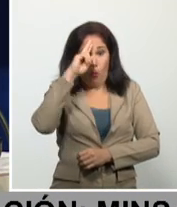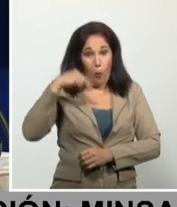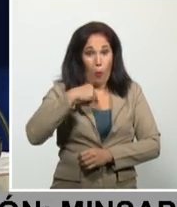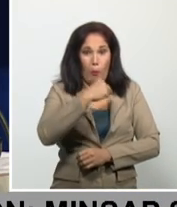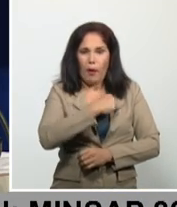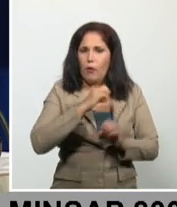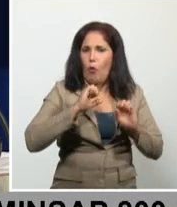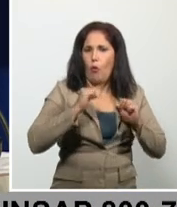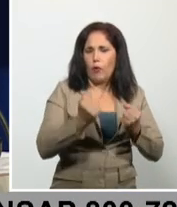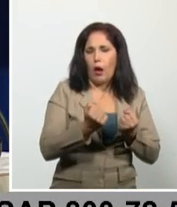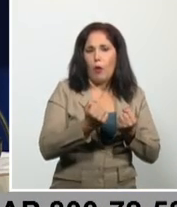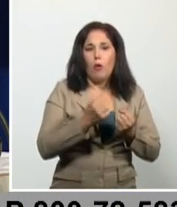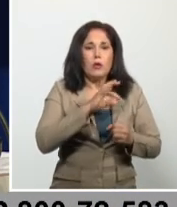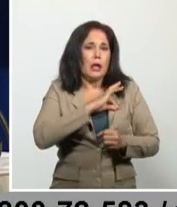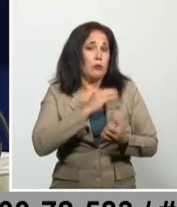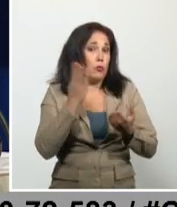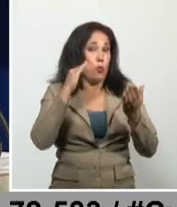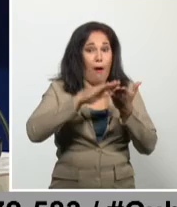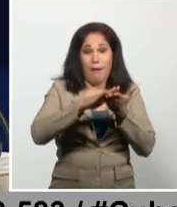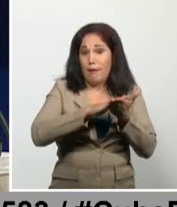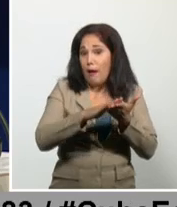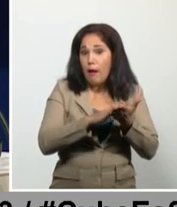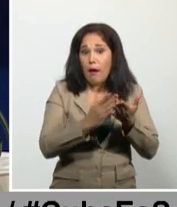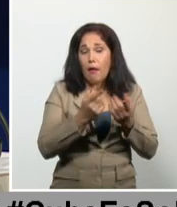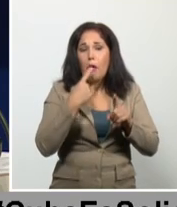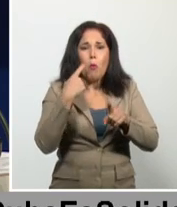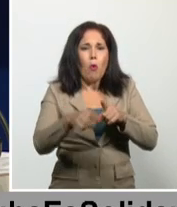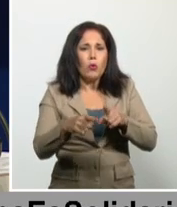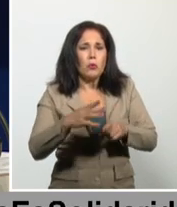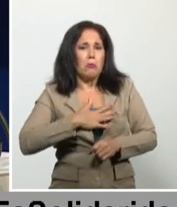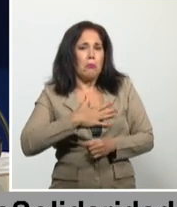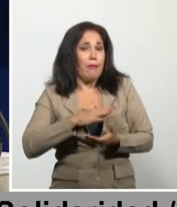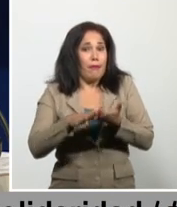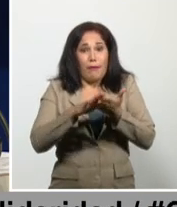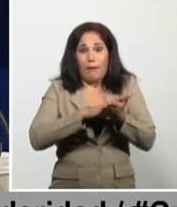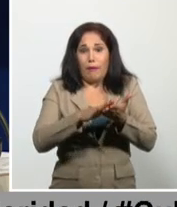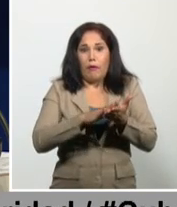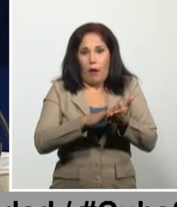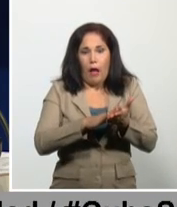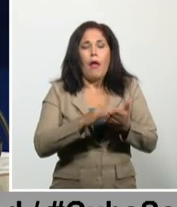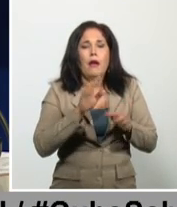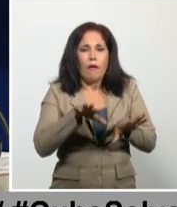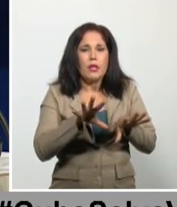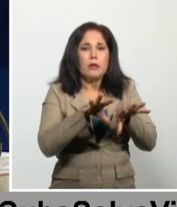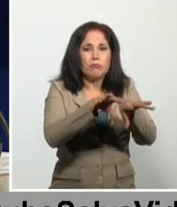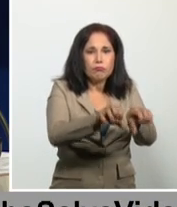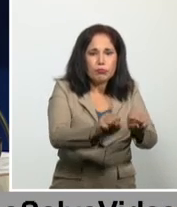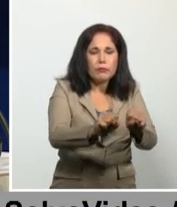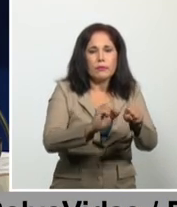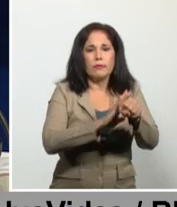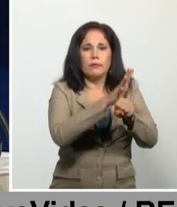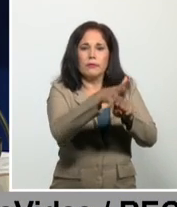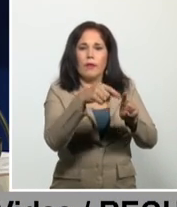unos no tienen síntomas, otros tienen síntomas que a lo mejor no son característicos, y hemos encontrado que a veces es positivo la